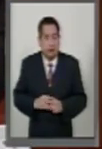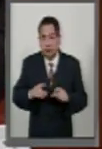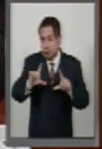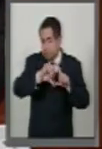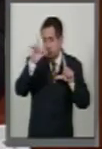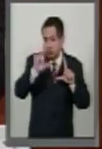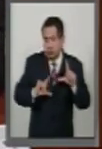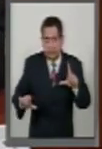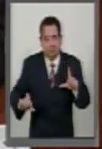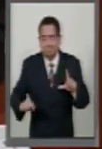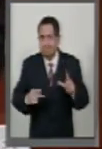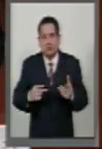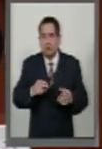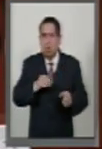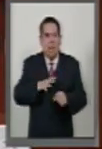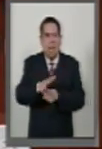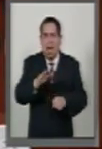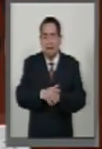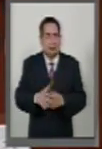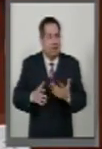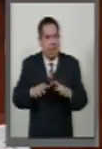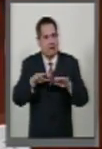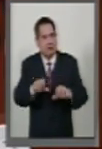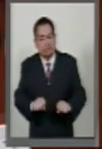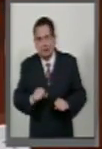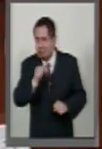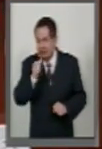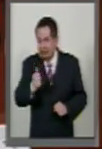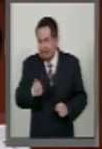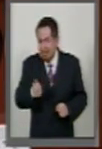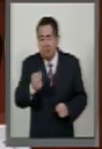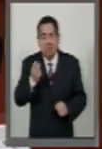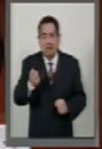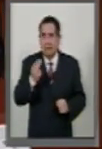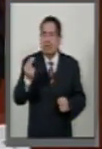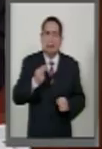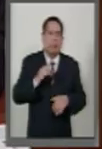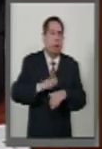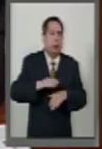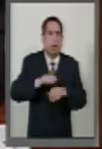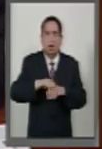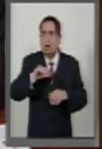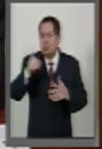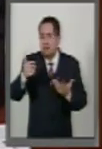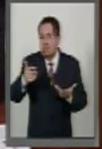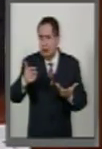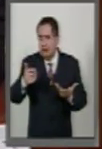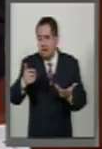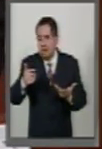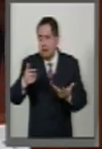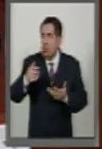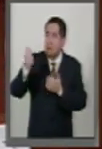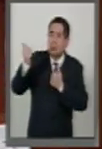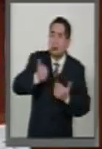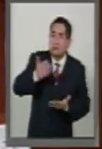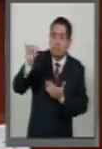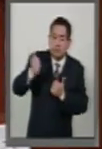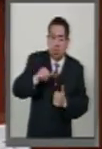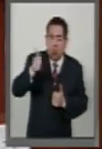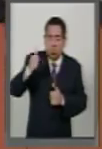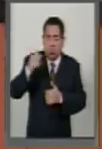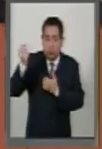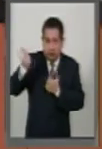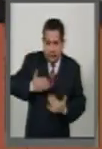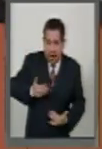nacional es insuficiente y por ello se depende en mayor proporción de la importación de